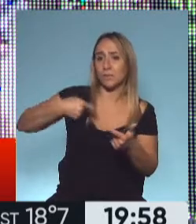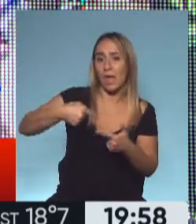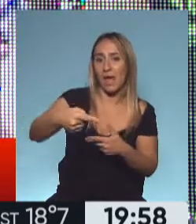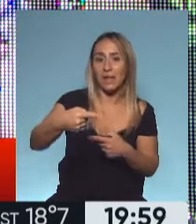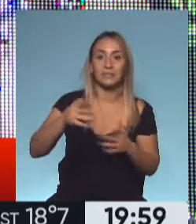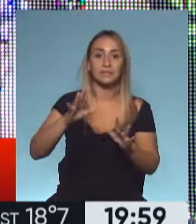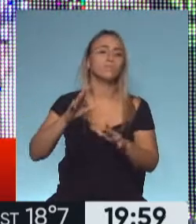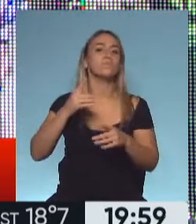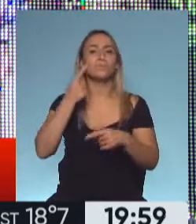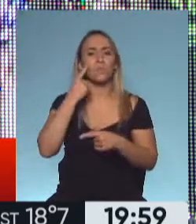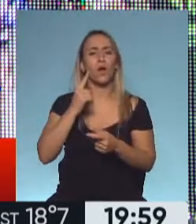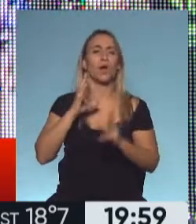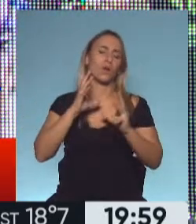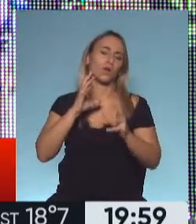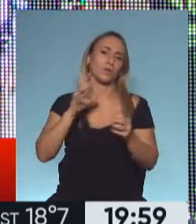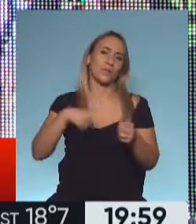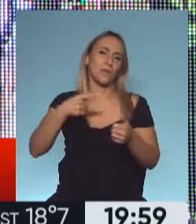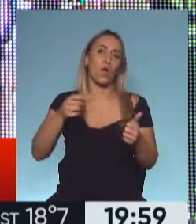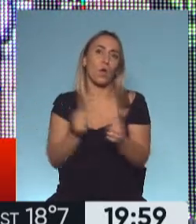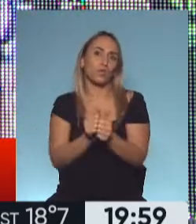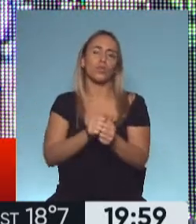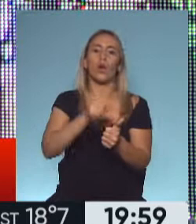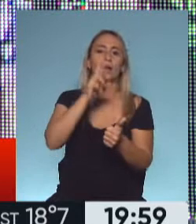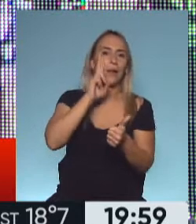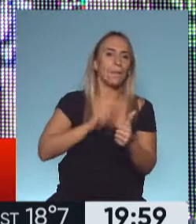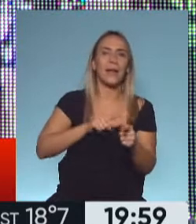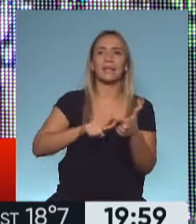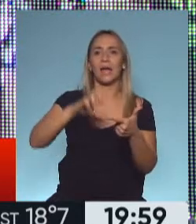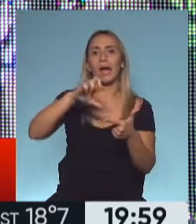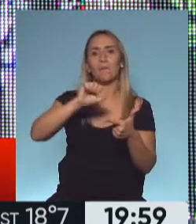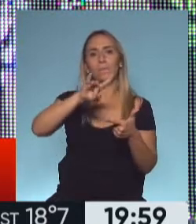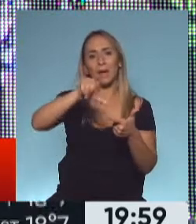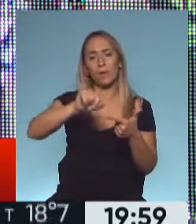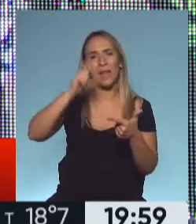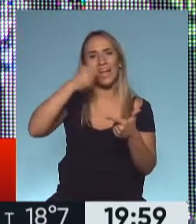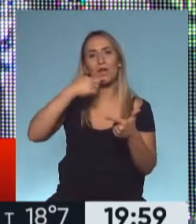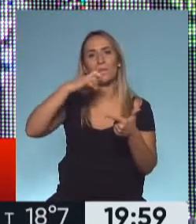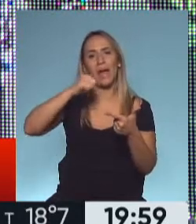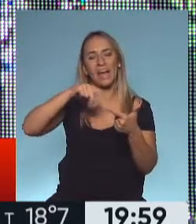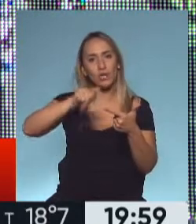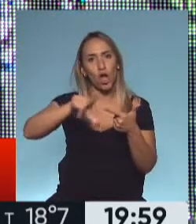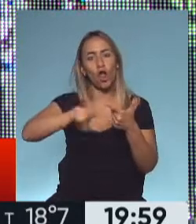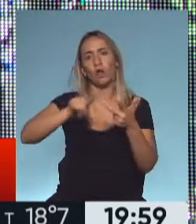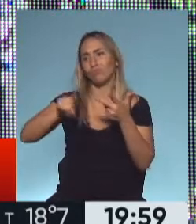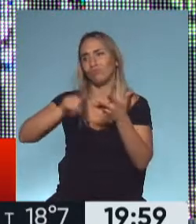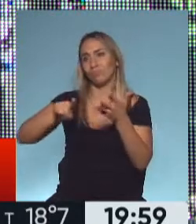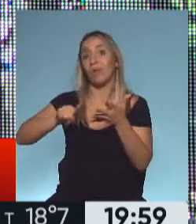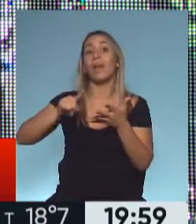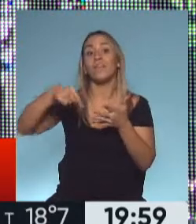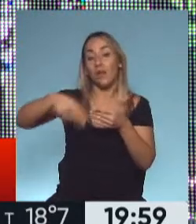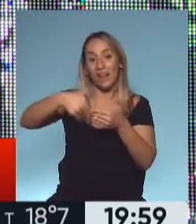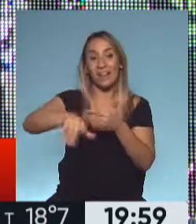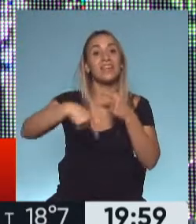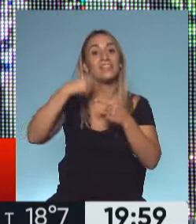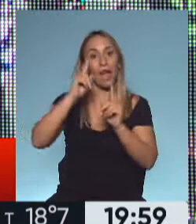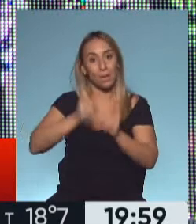de Secretaría de Comercio Interior, con María Fernanda Reberta, titular de ANSES, como tenemos siempre la preocupación de lo que sucede en el campo. Desde hoy también con la